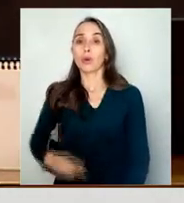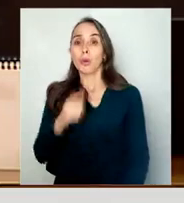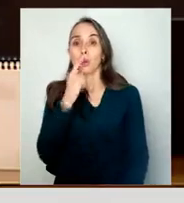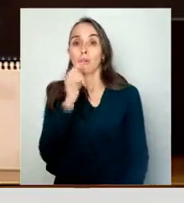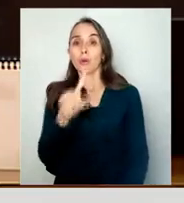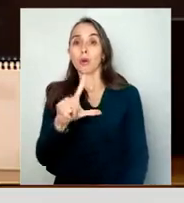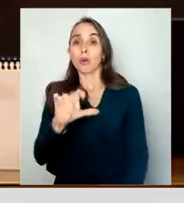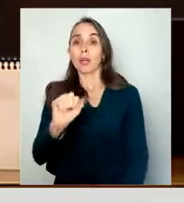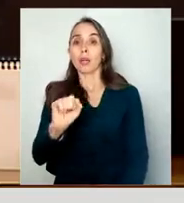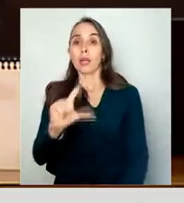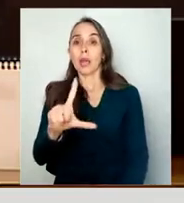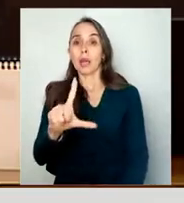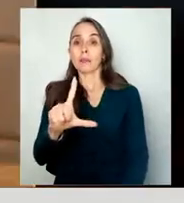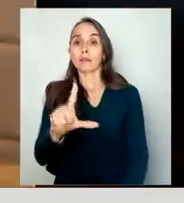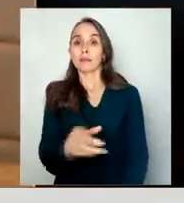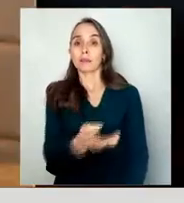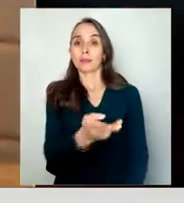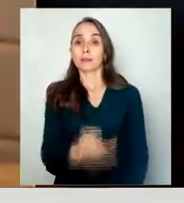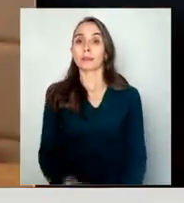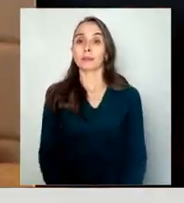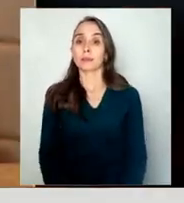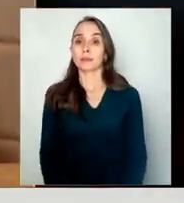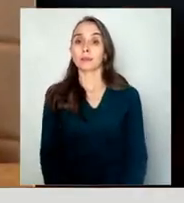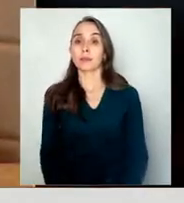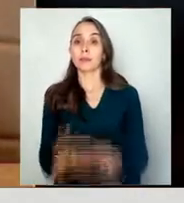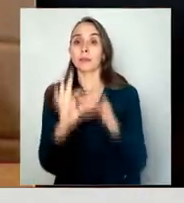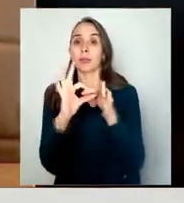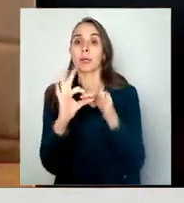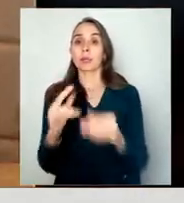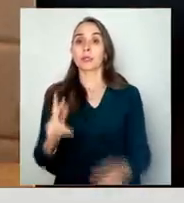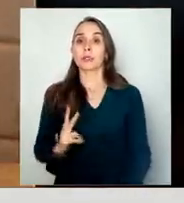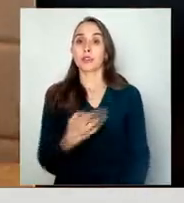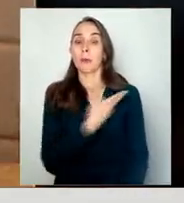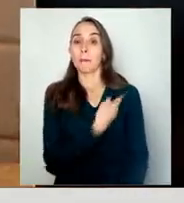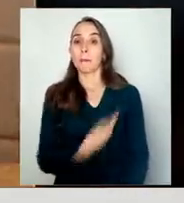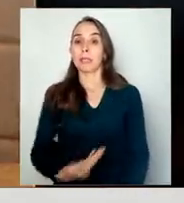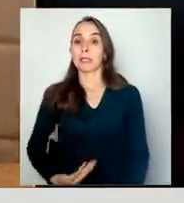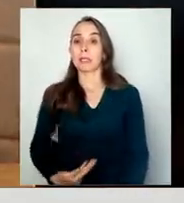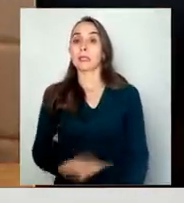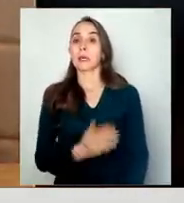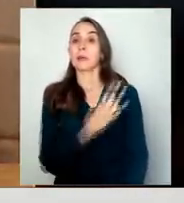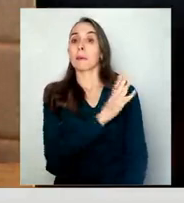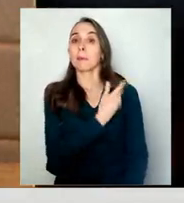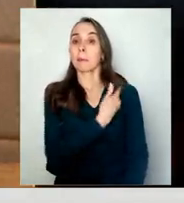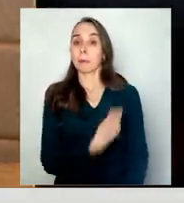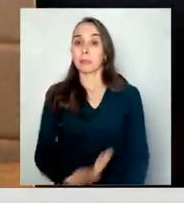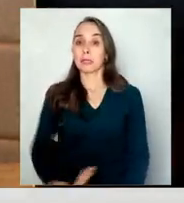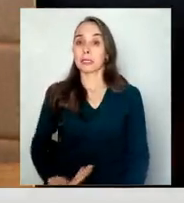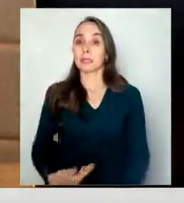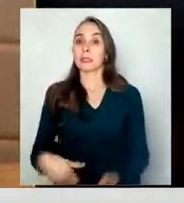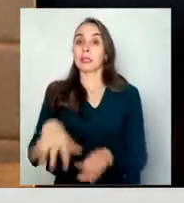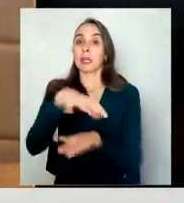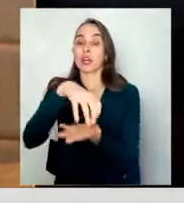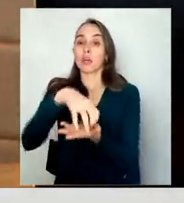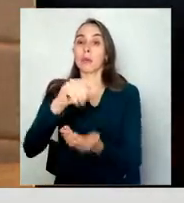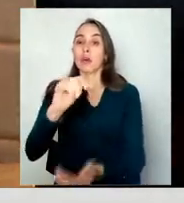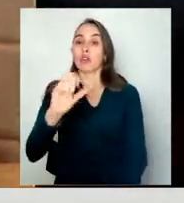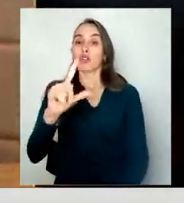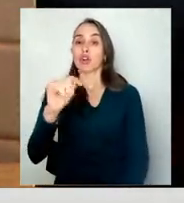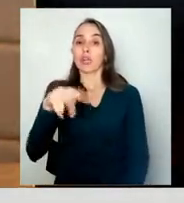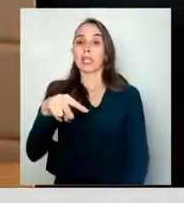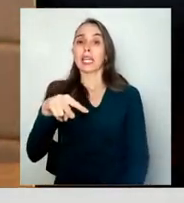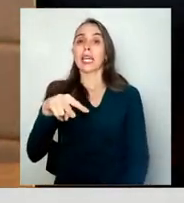adelante Gracias señor presidente presidente en la comuna de toltén Caleta keule